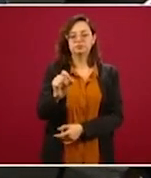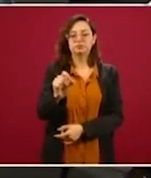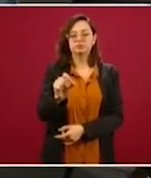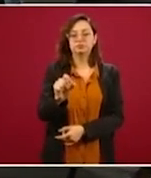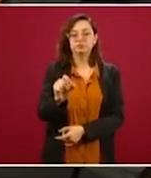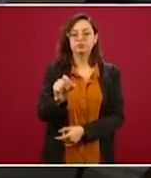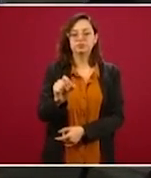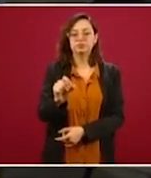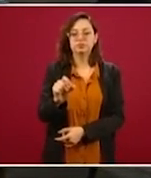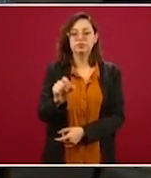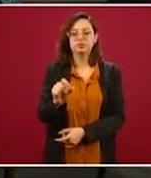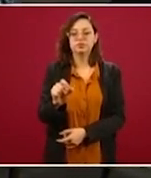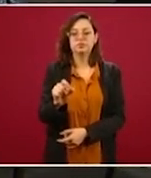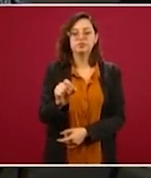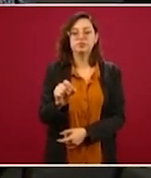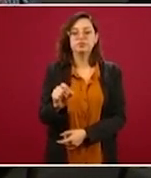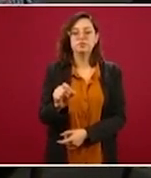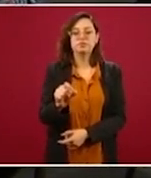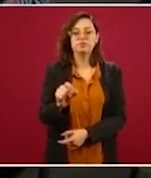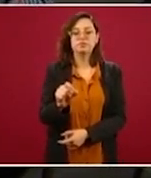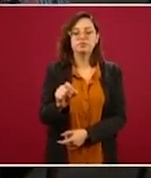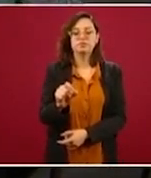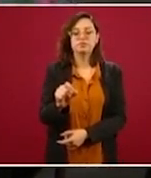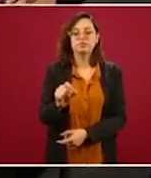van a recibir